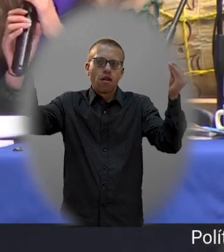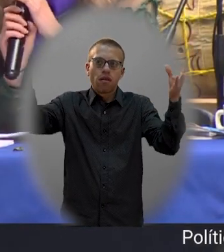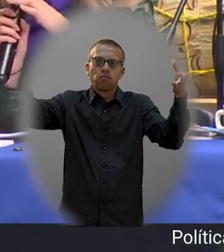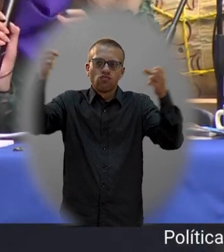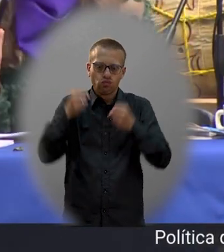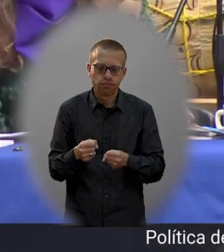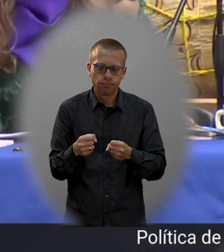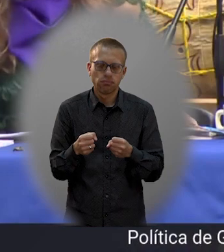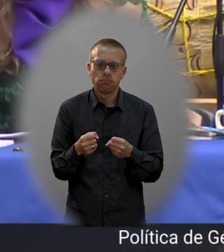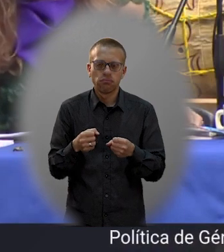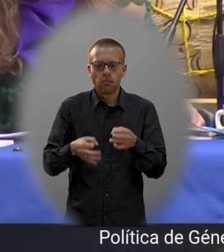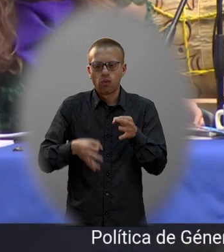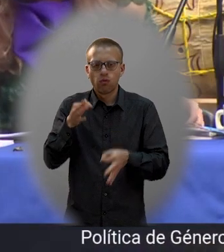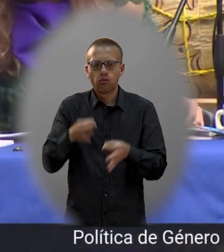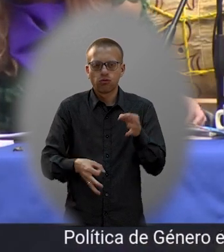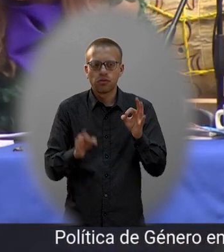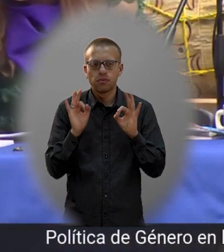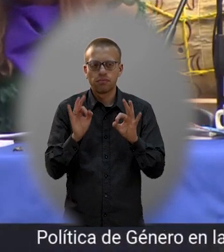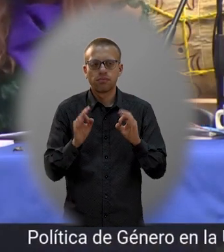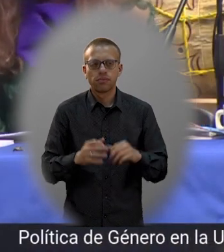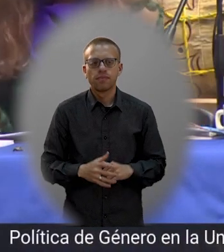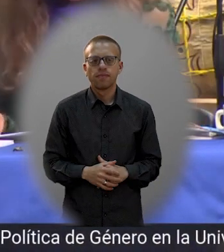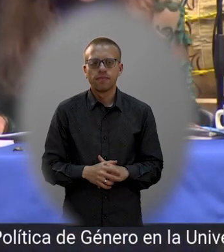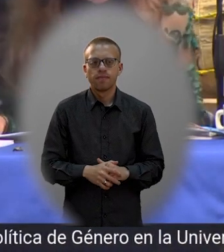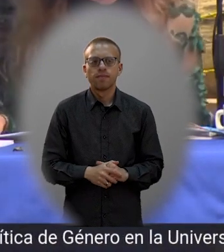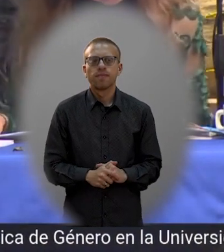Ya, si quieres, sigue. Y yo.